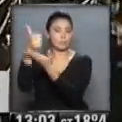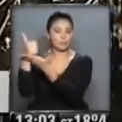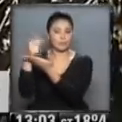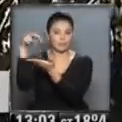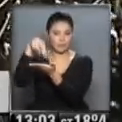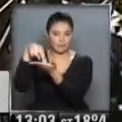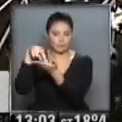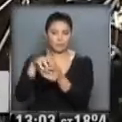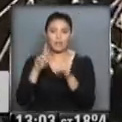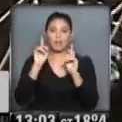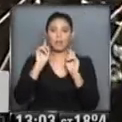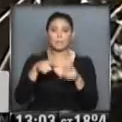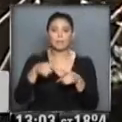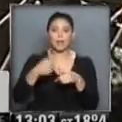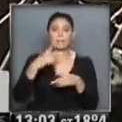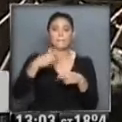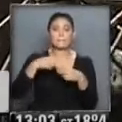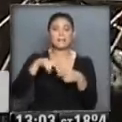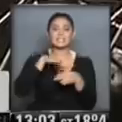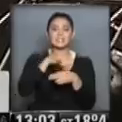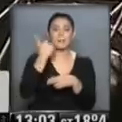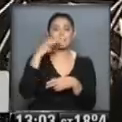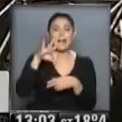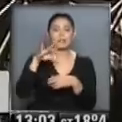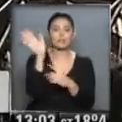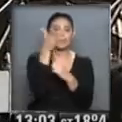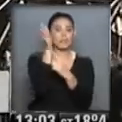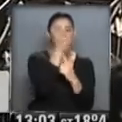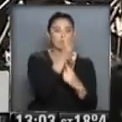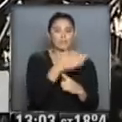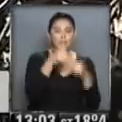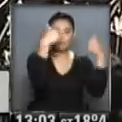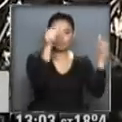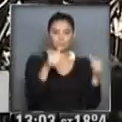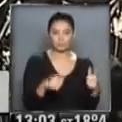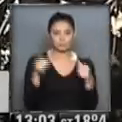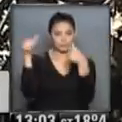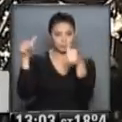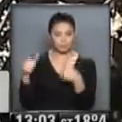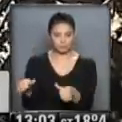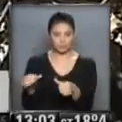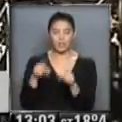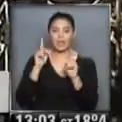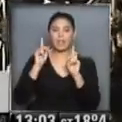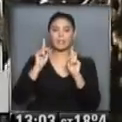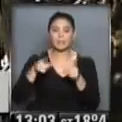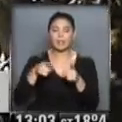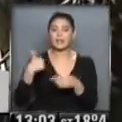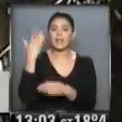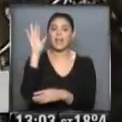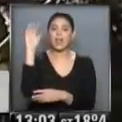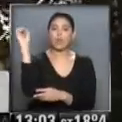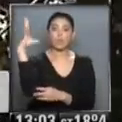celebración. Embanderada la Plaza de Mayo, al igual que las calles aledañas, con pancartas que además están ubicadas sobre cada una